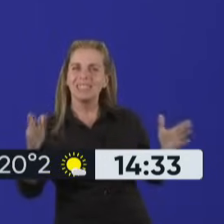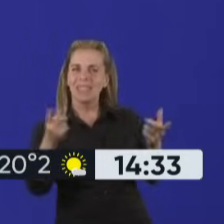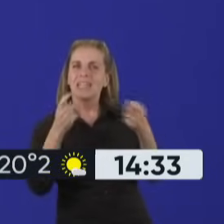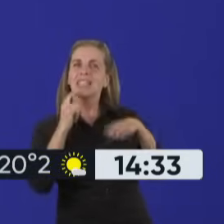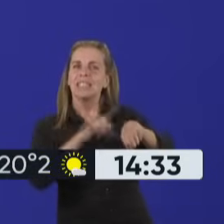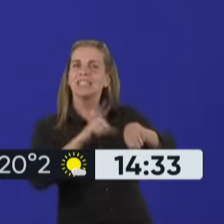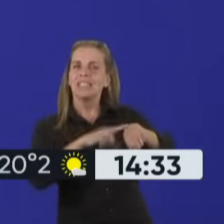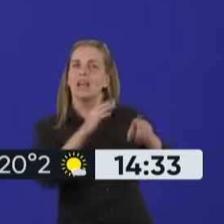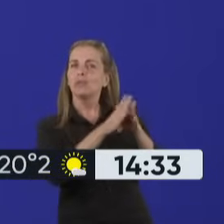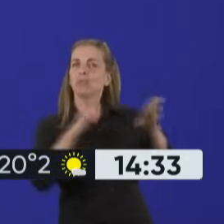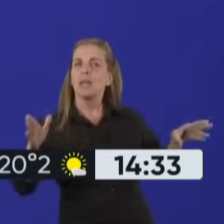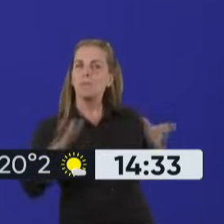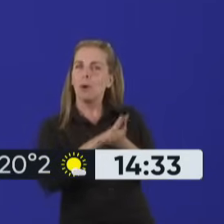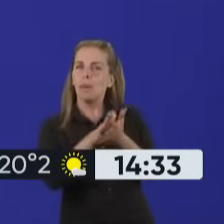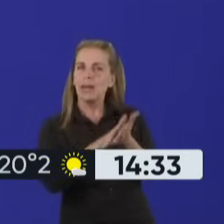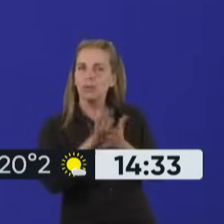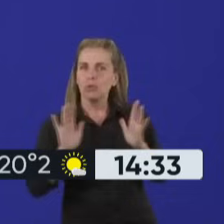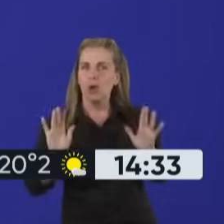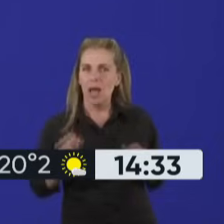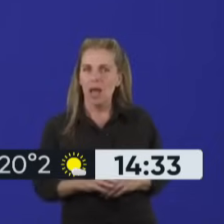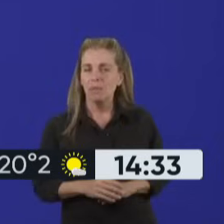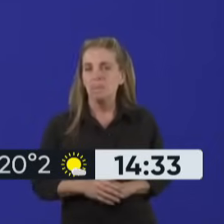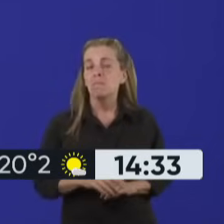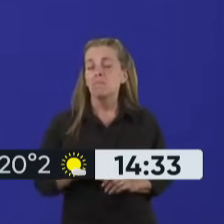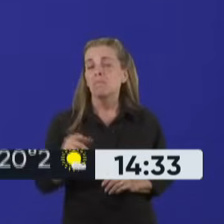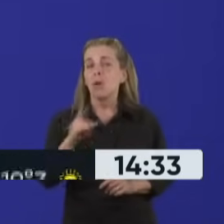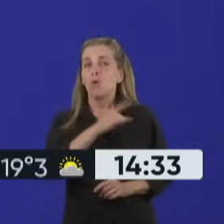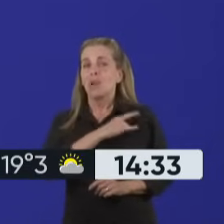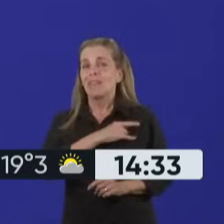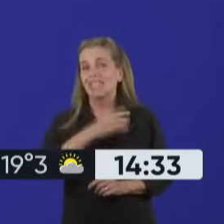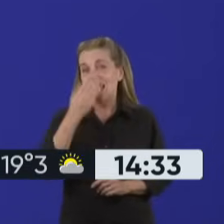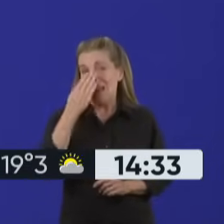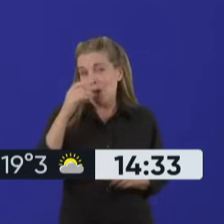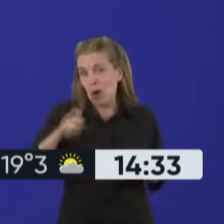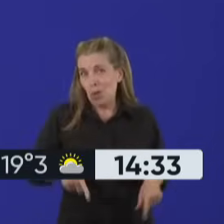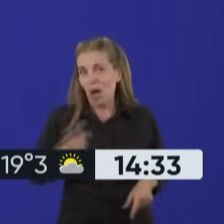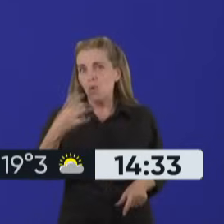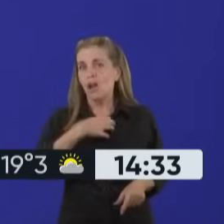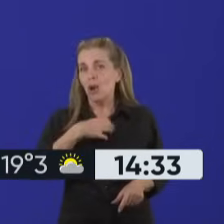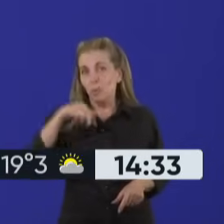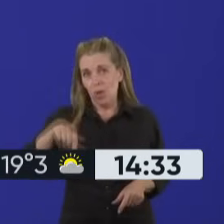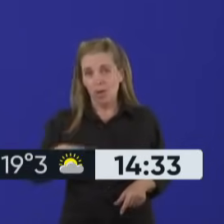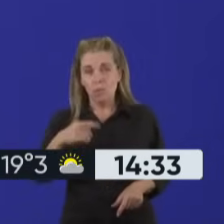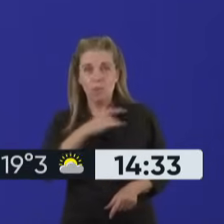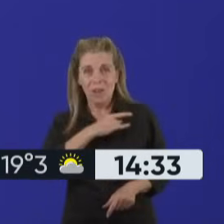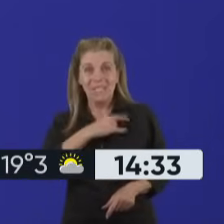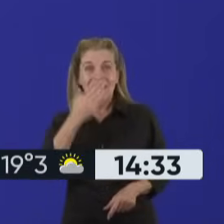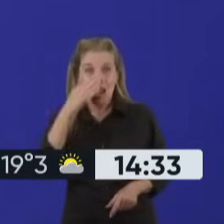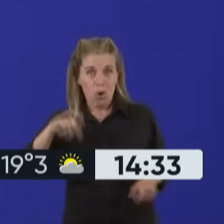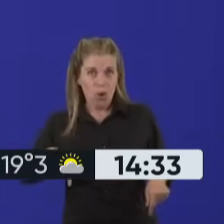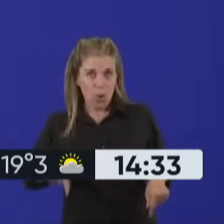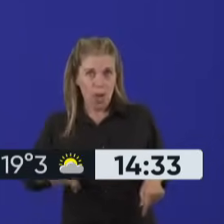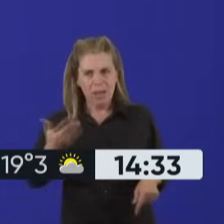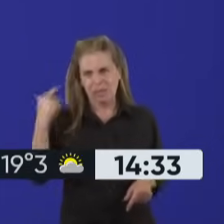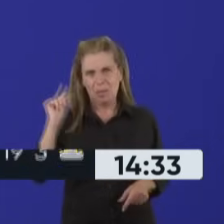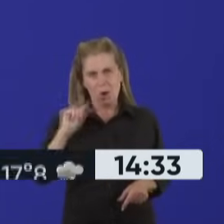un reciente trabajo de la Universidad de Córdoba, un alumno de la Universidad de Córdoba,